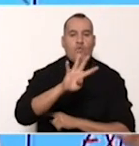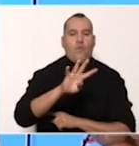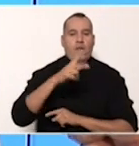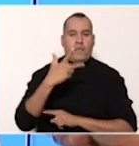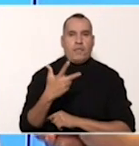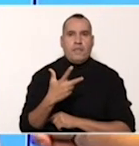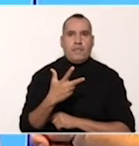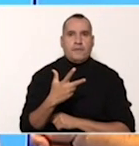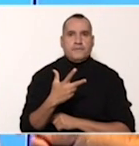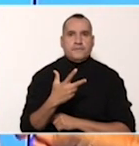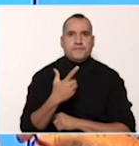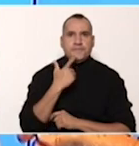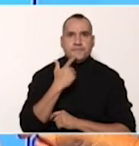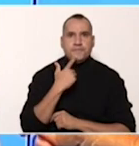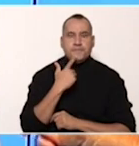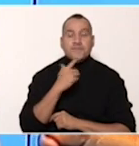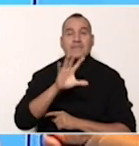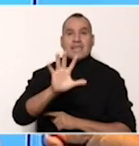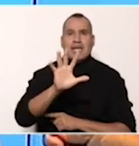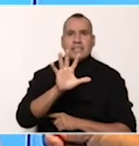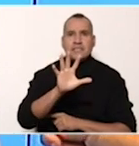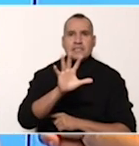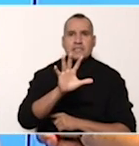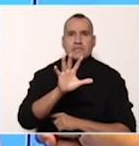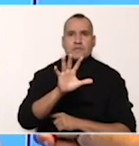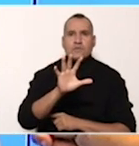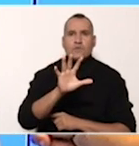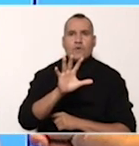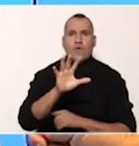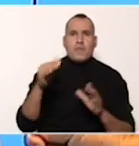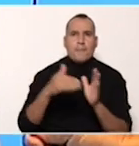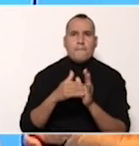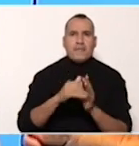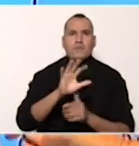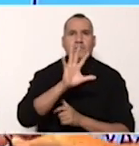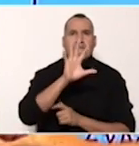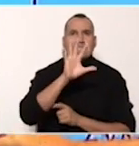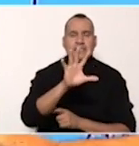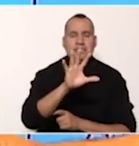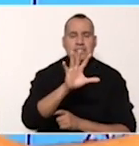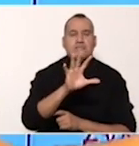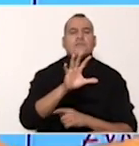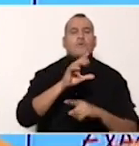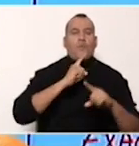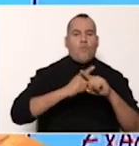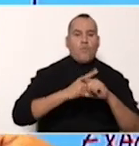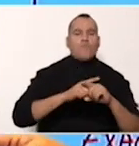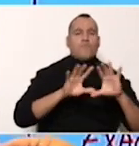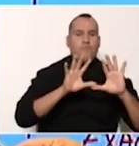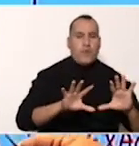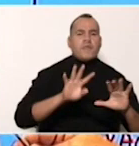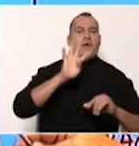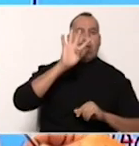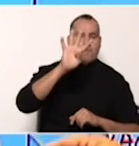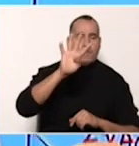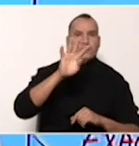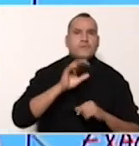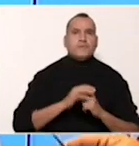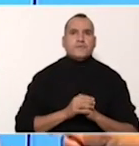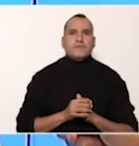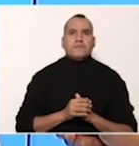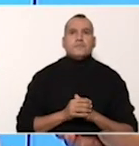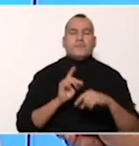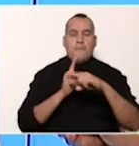59.743. El 5 ocupa las decenas de 1000. 5 por 10 a la